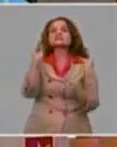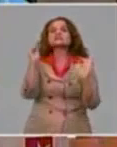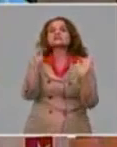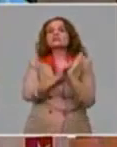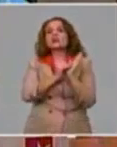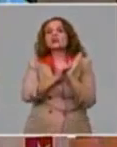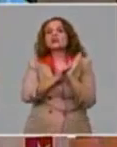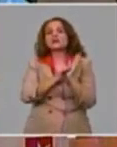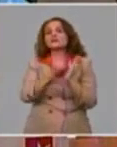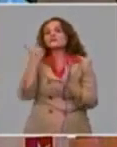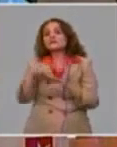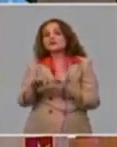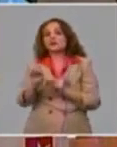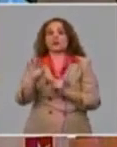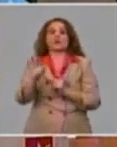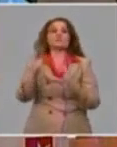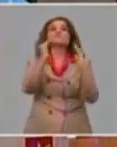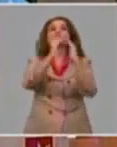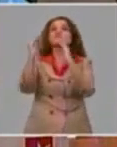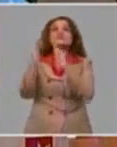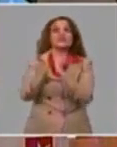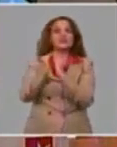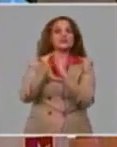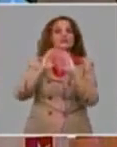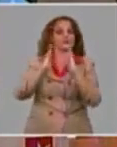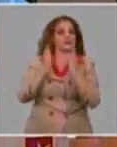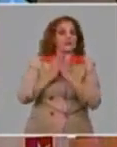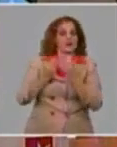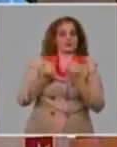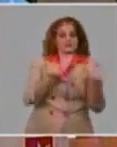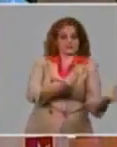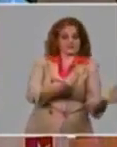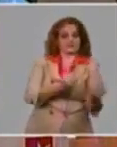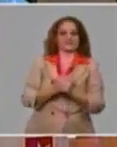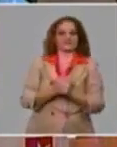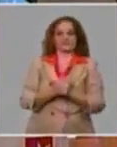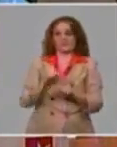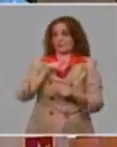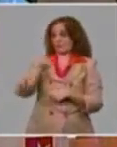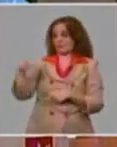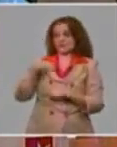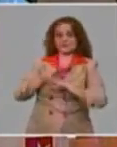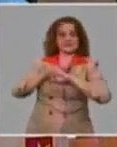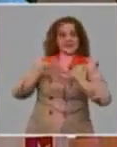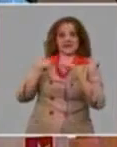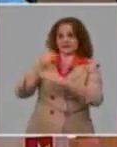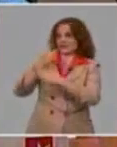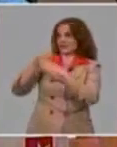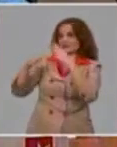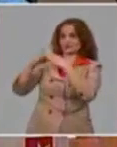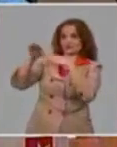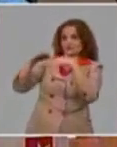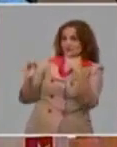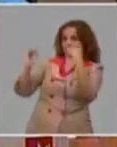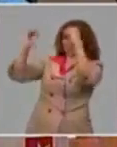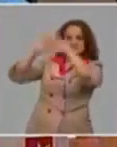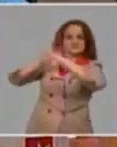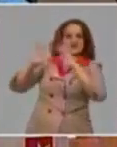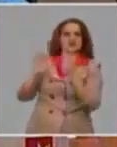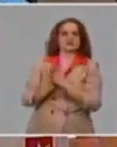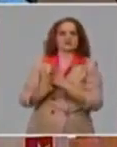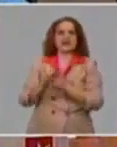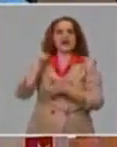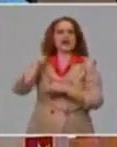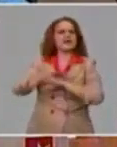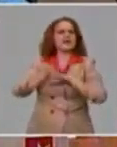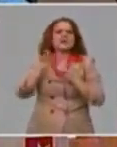15.397 viviendas. Y esas viviendas tienen la estructura hecha. Esas viviendas ya lo que hay que trabajar es con materiales